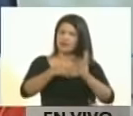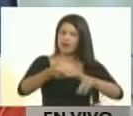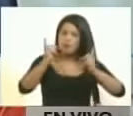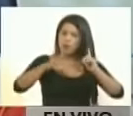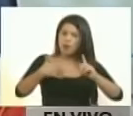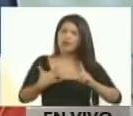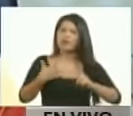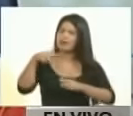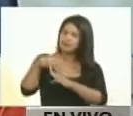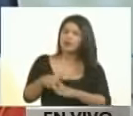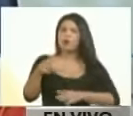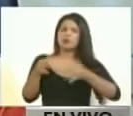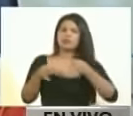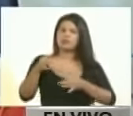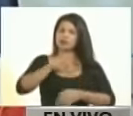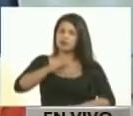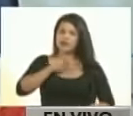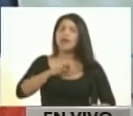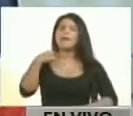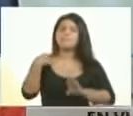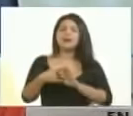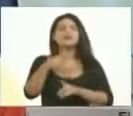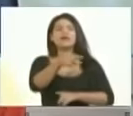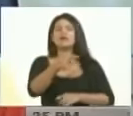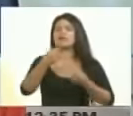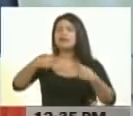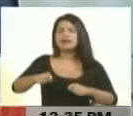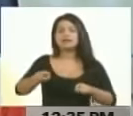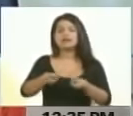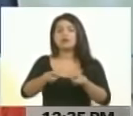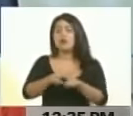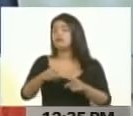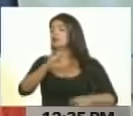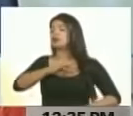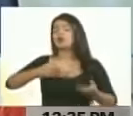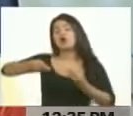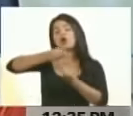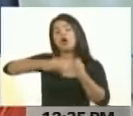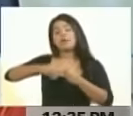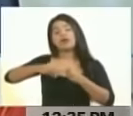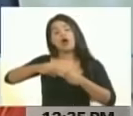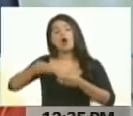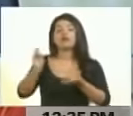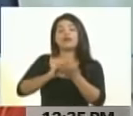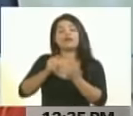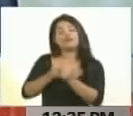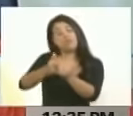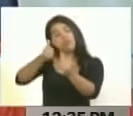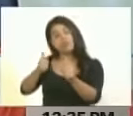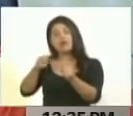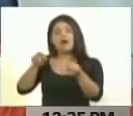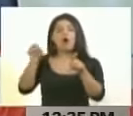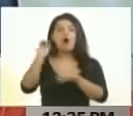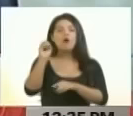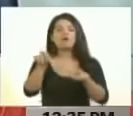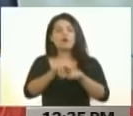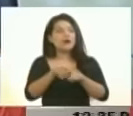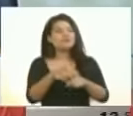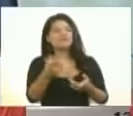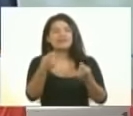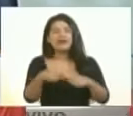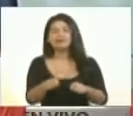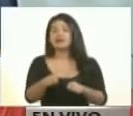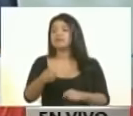reimponer estos modelos de penuria socioeconómica, reimponer estos modelos de recriminalización